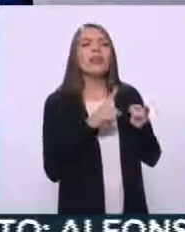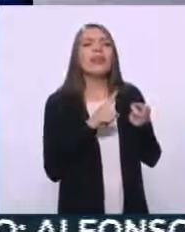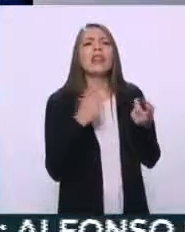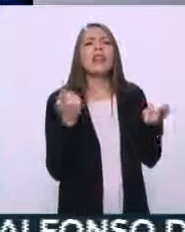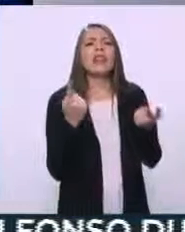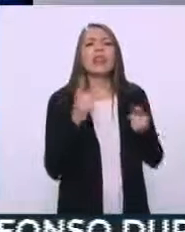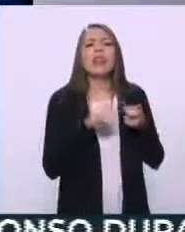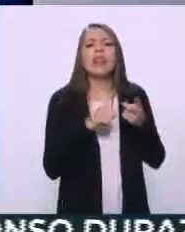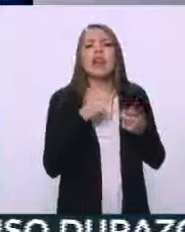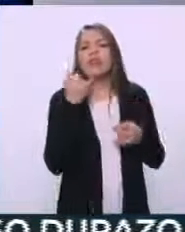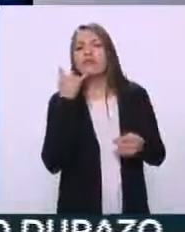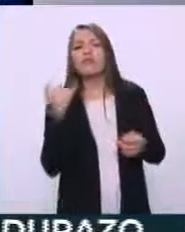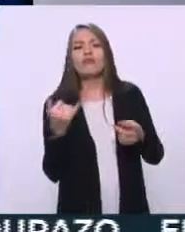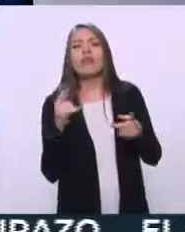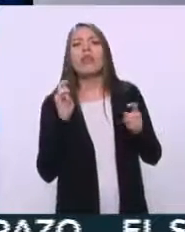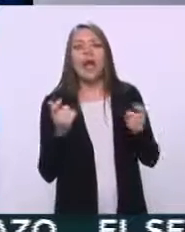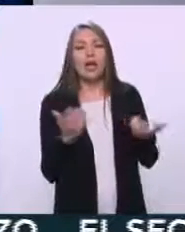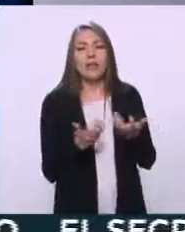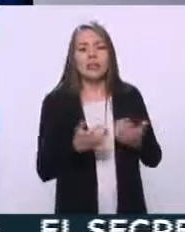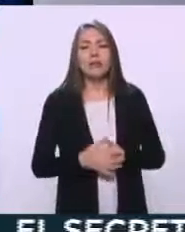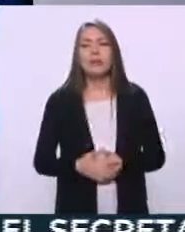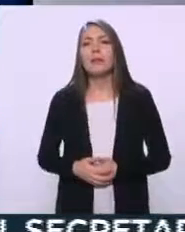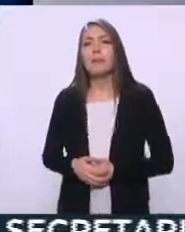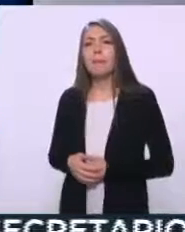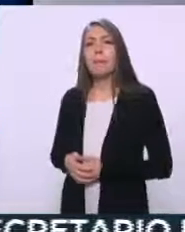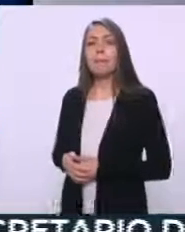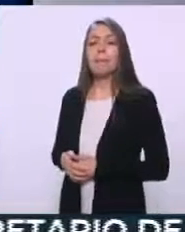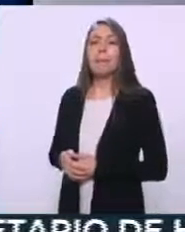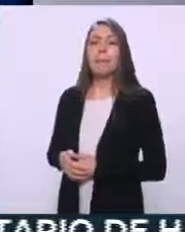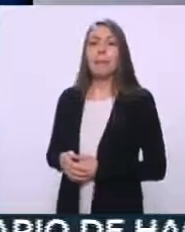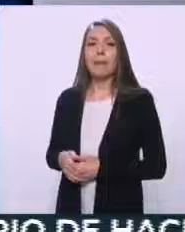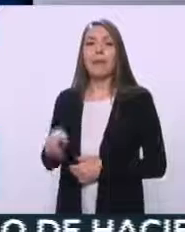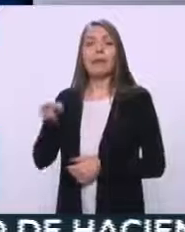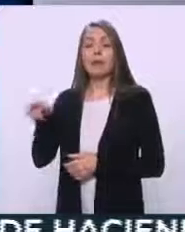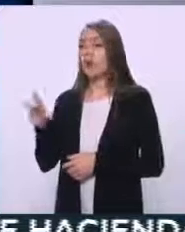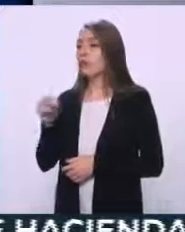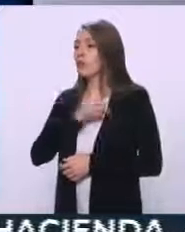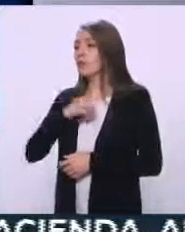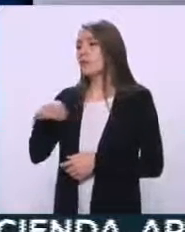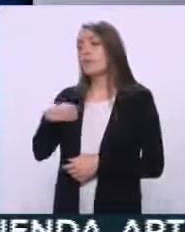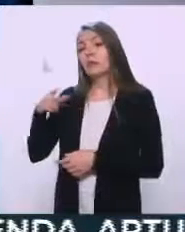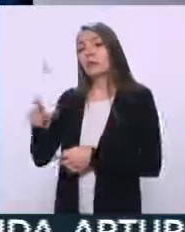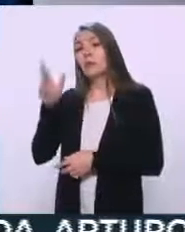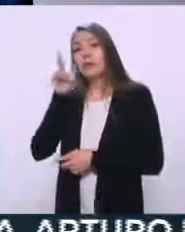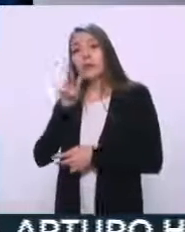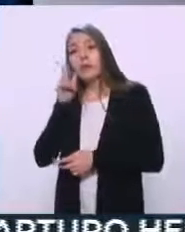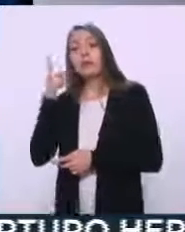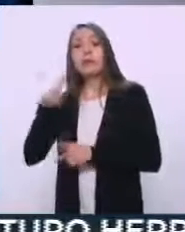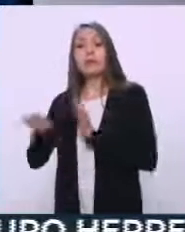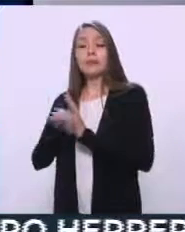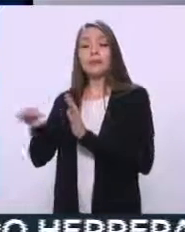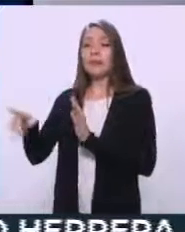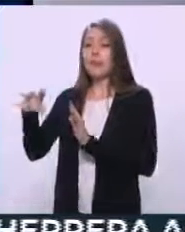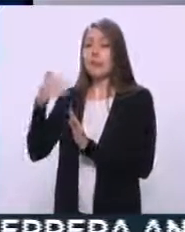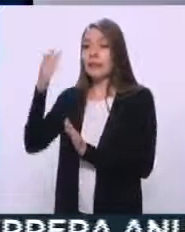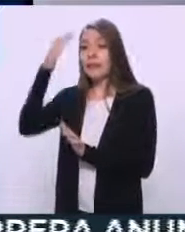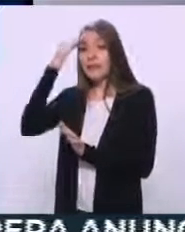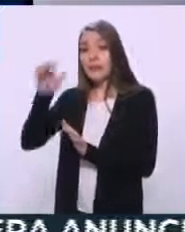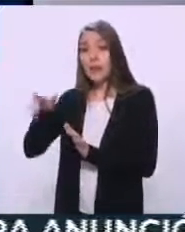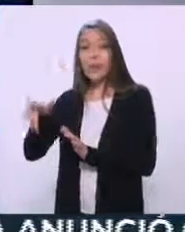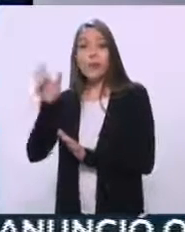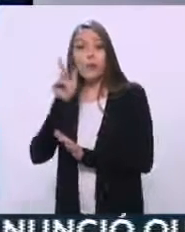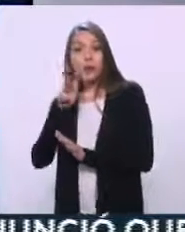hacer? Si bien no es una obligación que ellos realicen pruebas, pero si fueron responsables, si lo hicieron y tienen detectado un caso positivo,